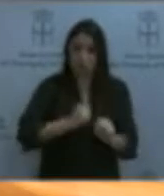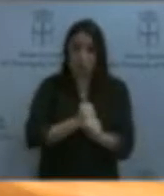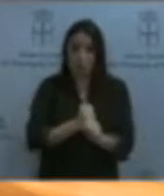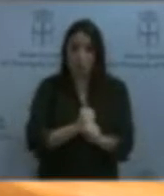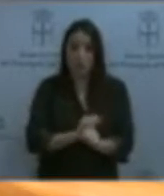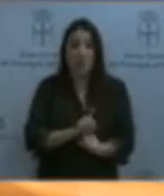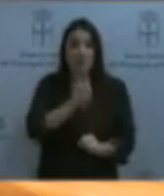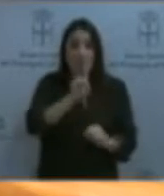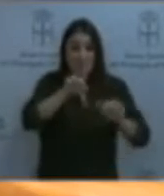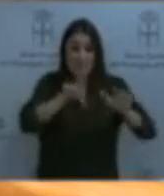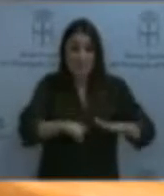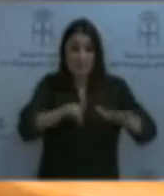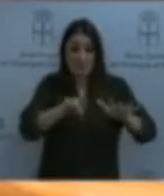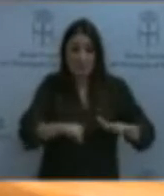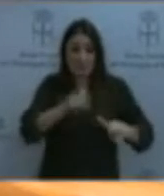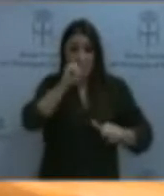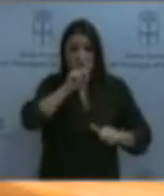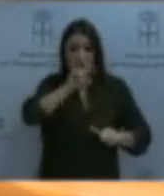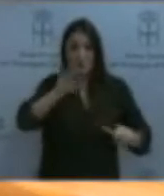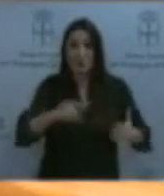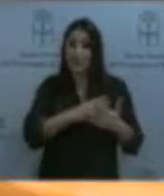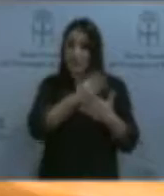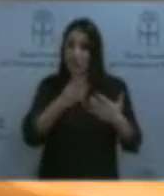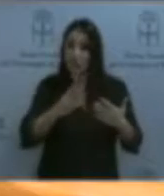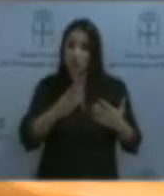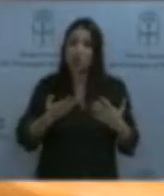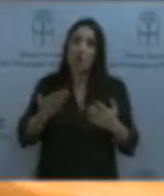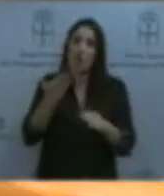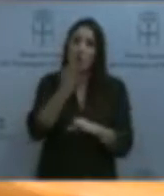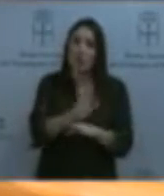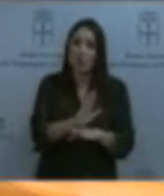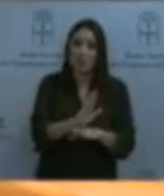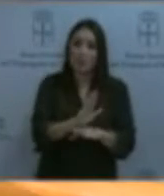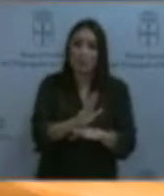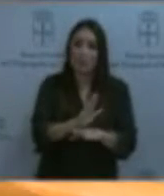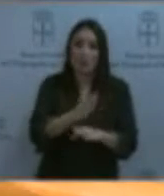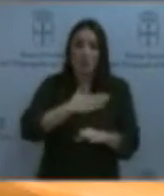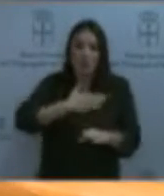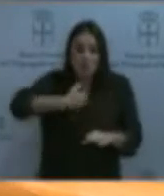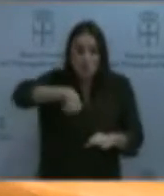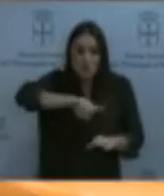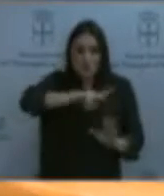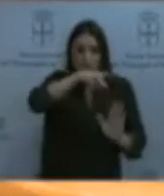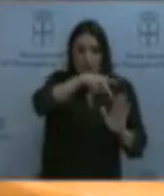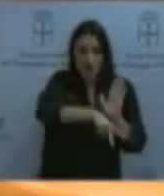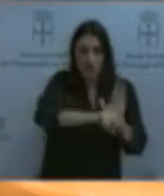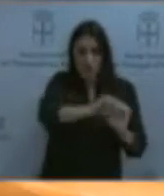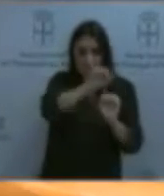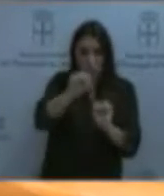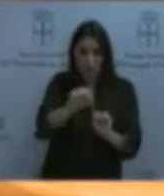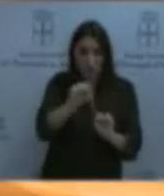primer semestre del 2018 presentar la adecuación de nuestra normativa de protección